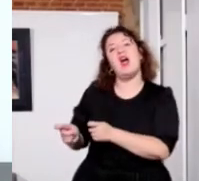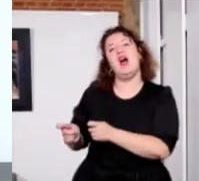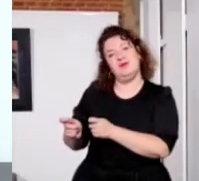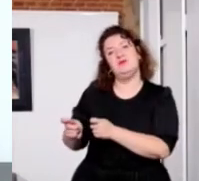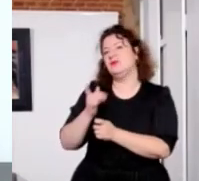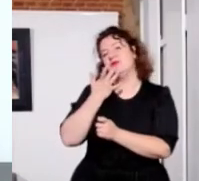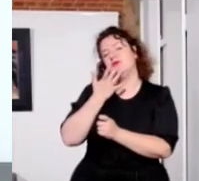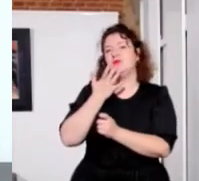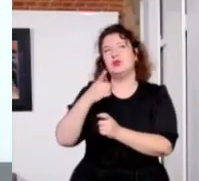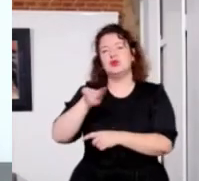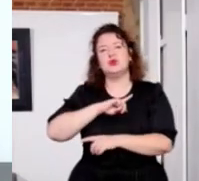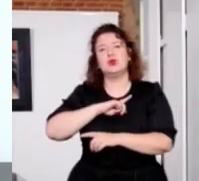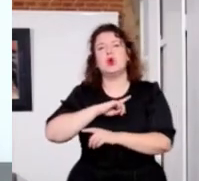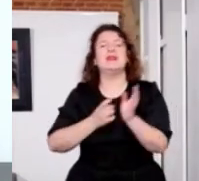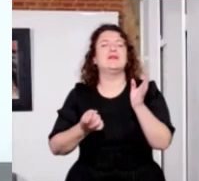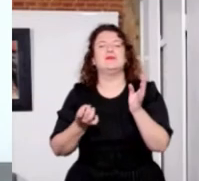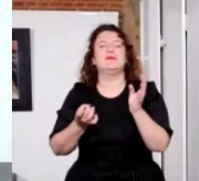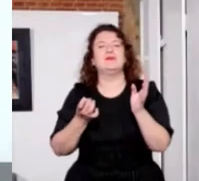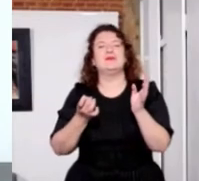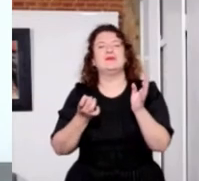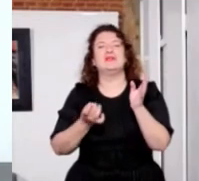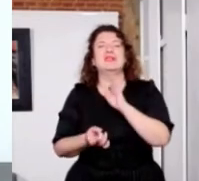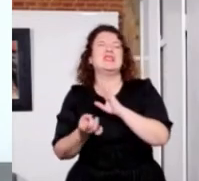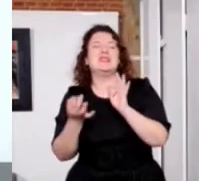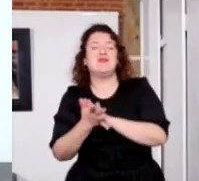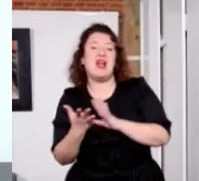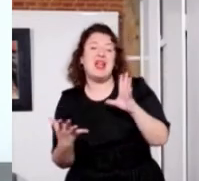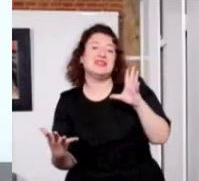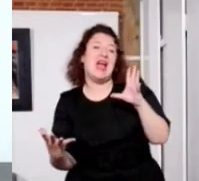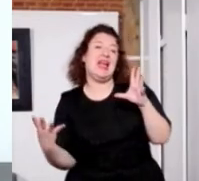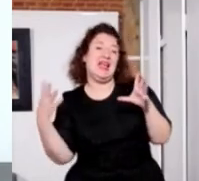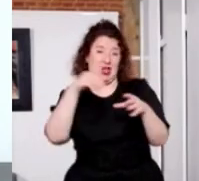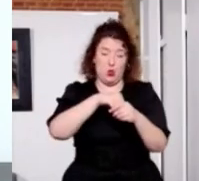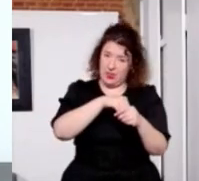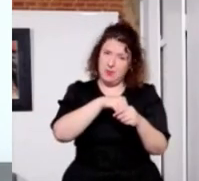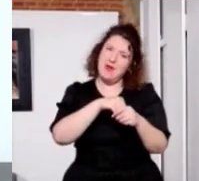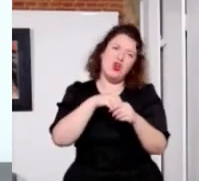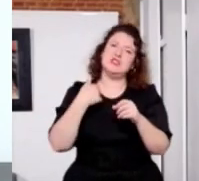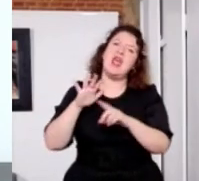muy compleja, que es incluirlos desde la exclusión.